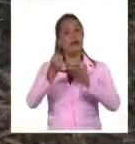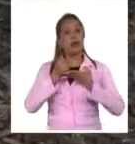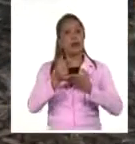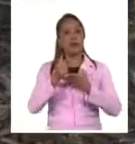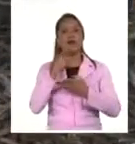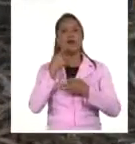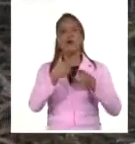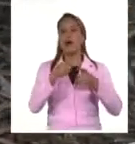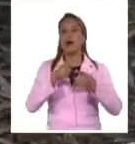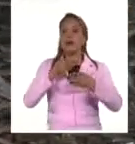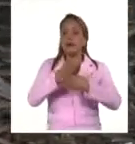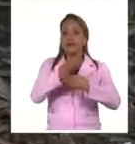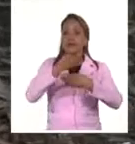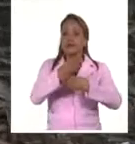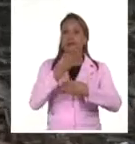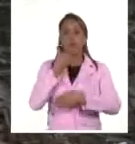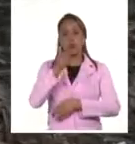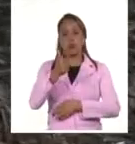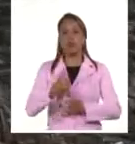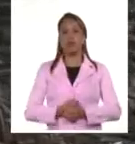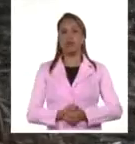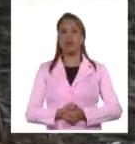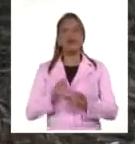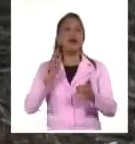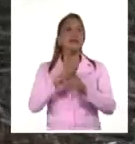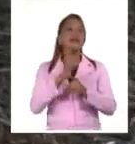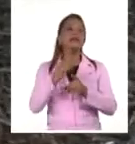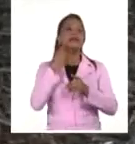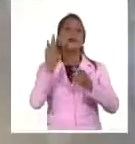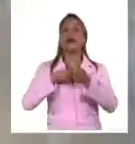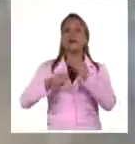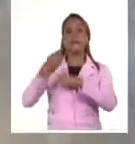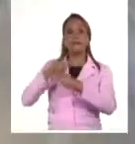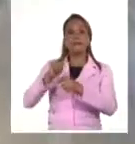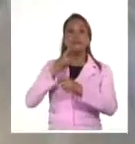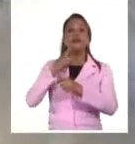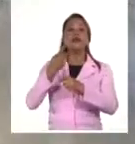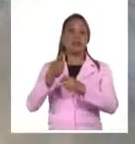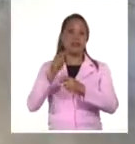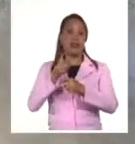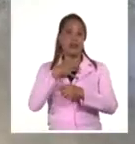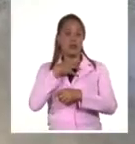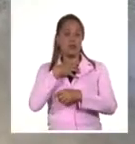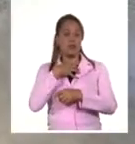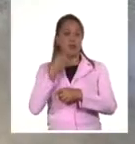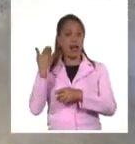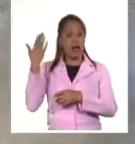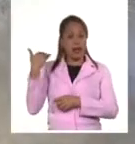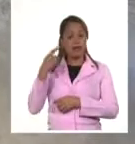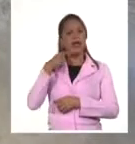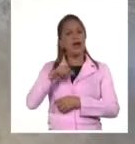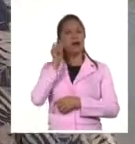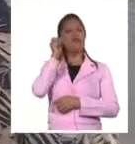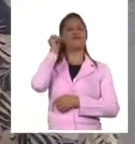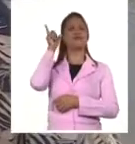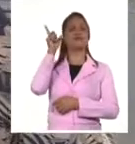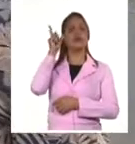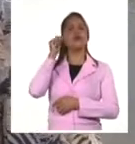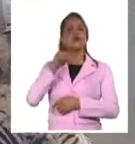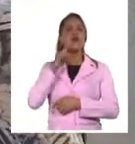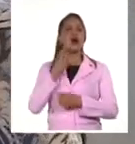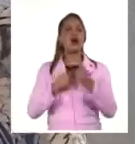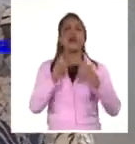carpintería. A partir de una de las investigaciones que tuvo el otro presidente de la PYME, se nos ocurrió entonces crear una